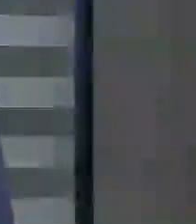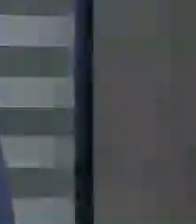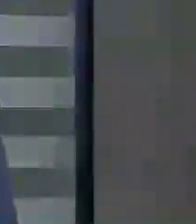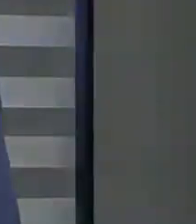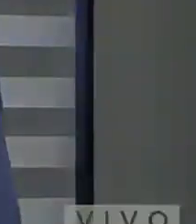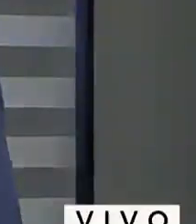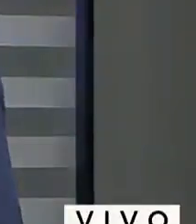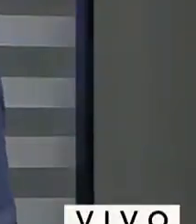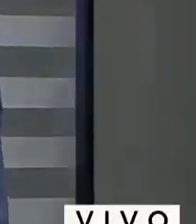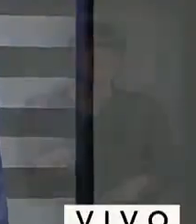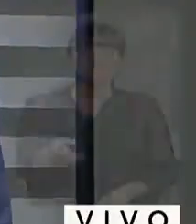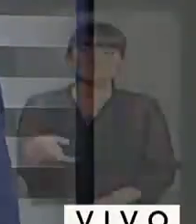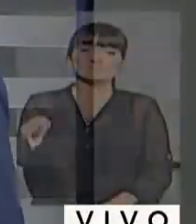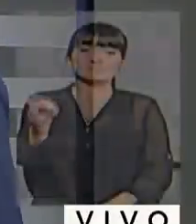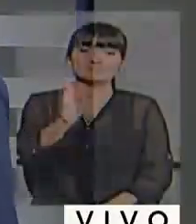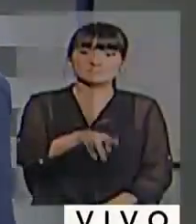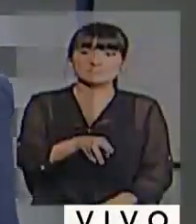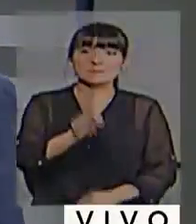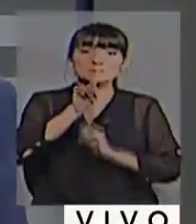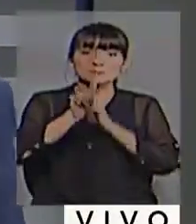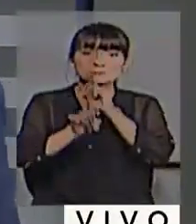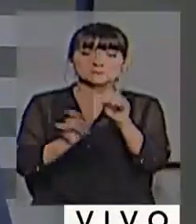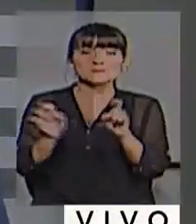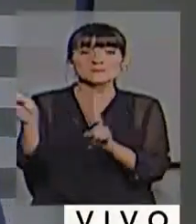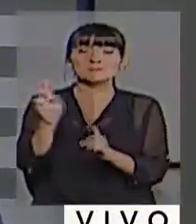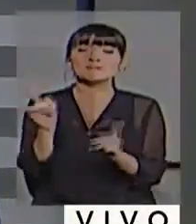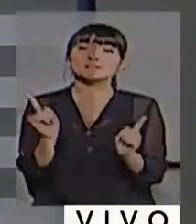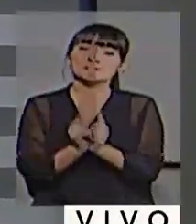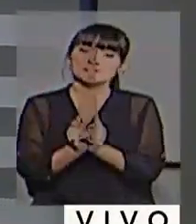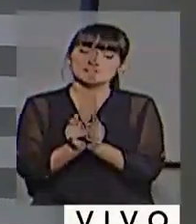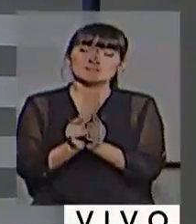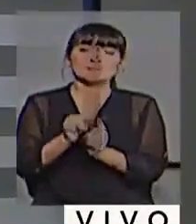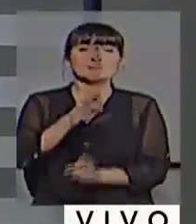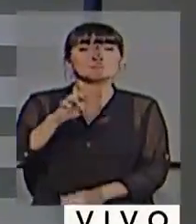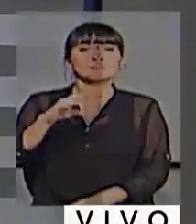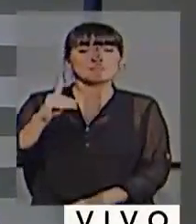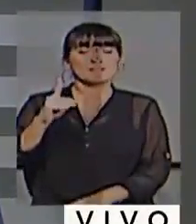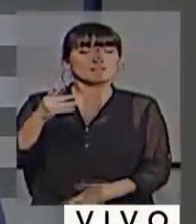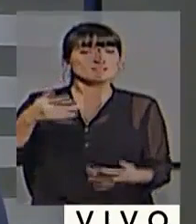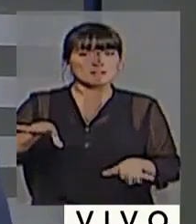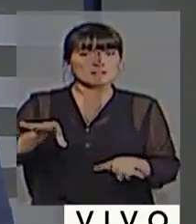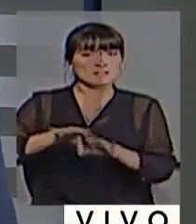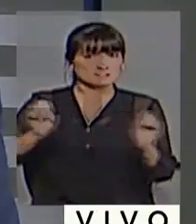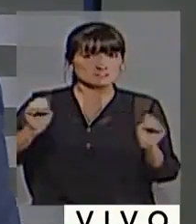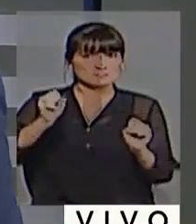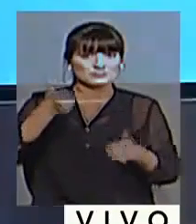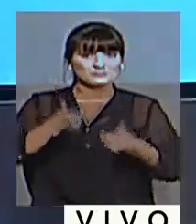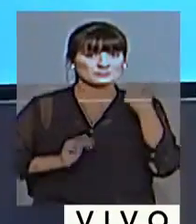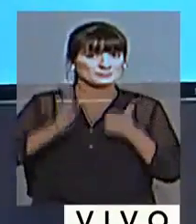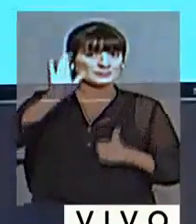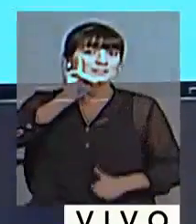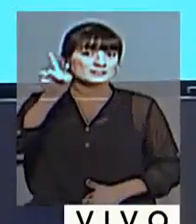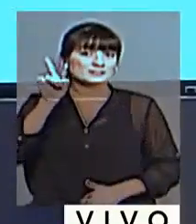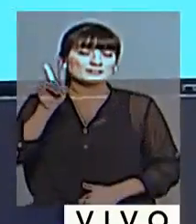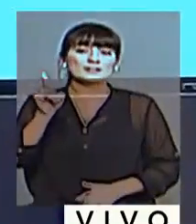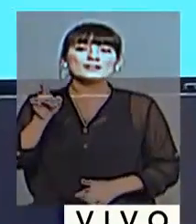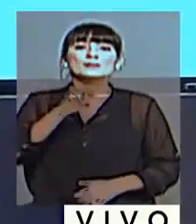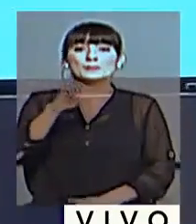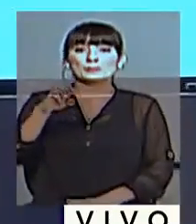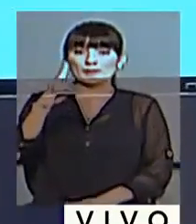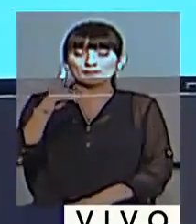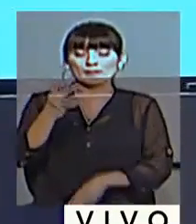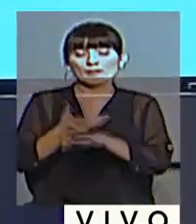Estamos de vuelta. La pregunta con respuesta más cortita. ¿Tiene definido el PPD? ¿Cuál es su candidato? El PPD va a proclamar